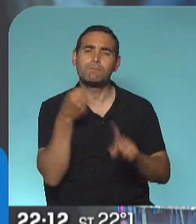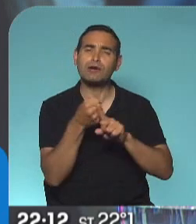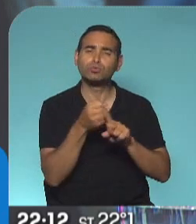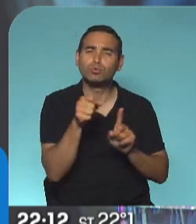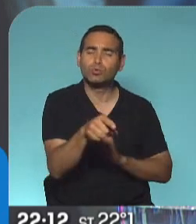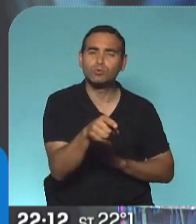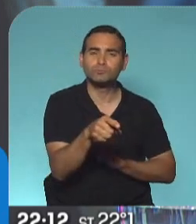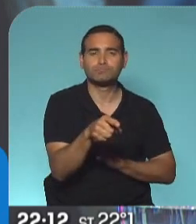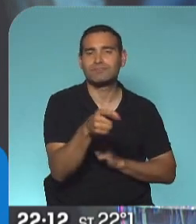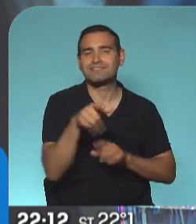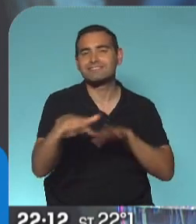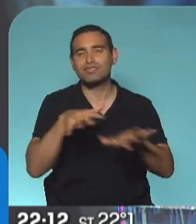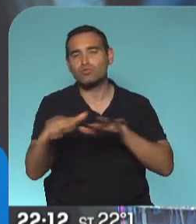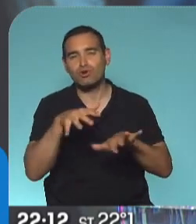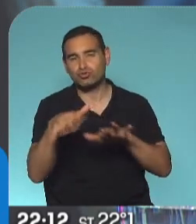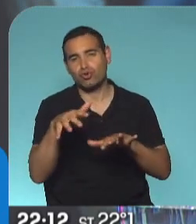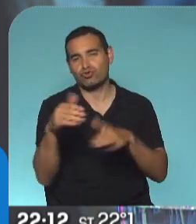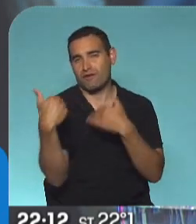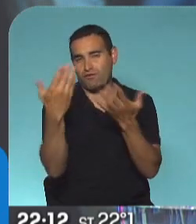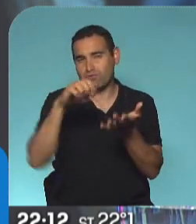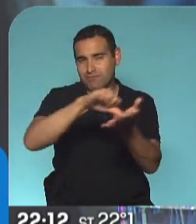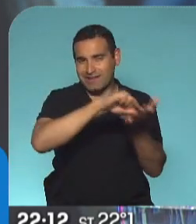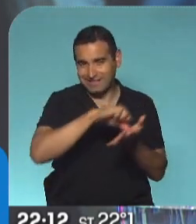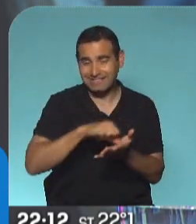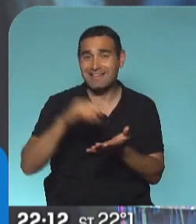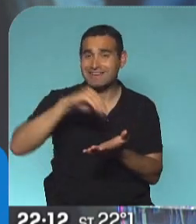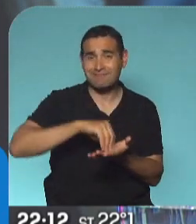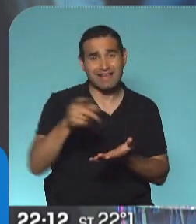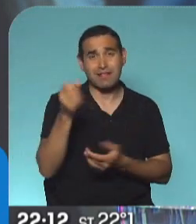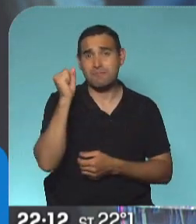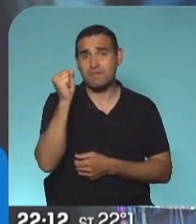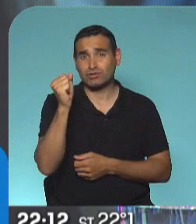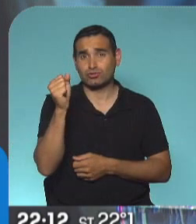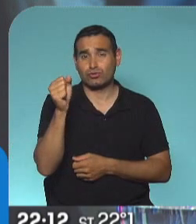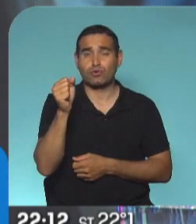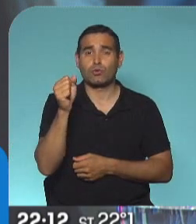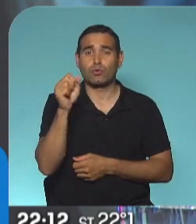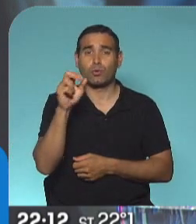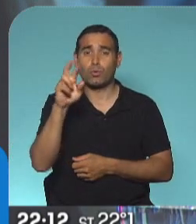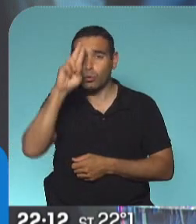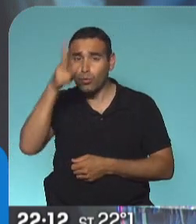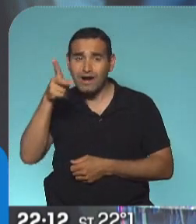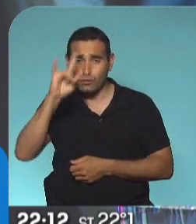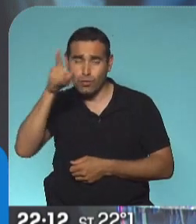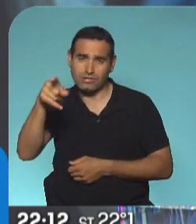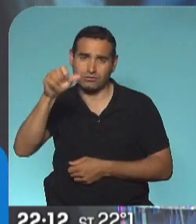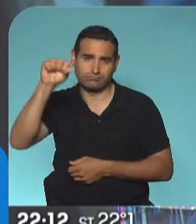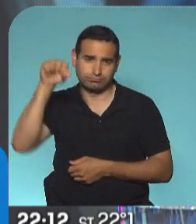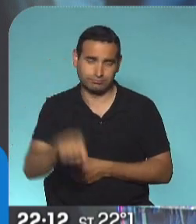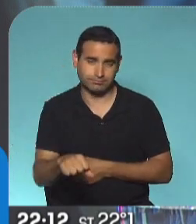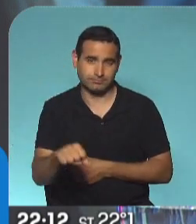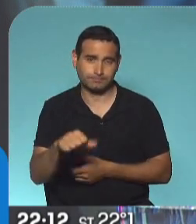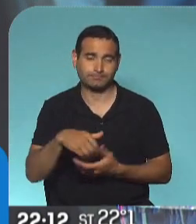tuvo la situación externa y la necesidad de una devaluación muy fuerte en los últimos años que deterioró el ingreso de